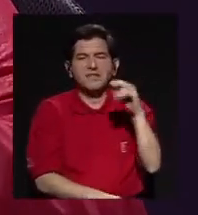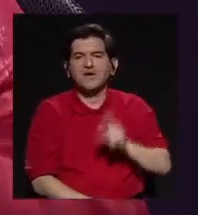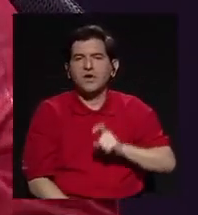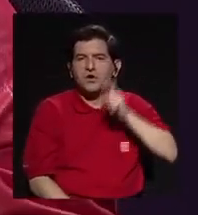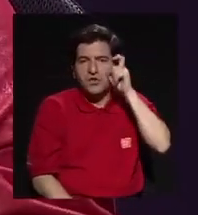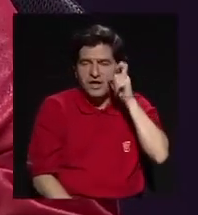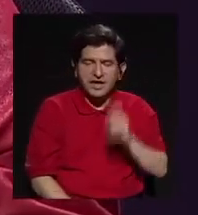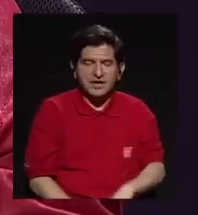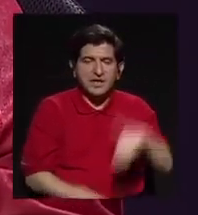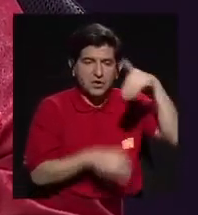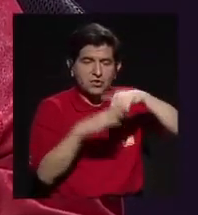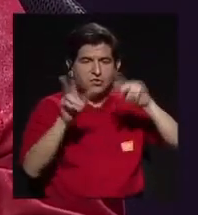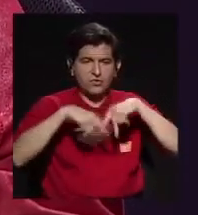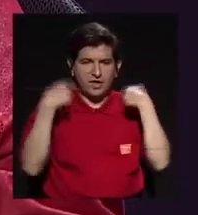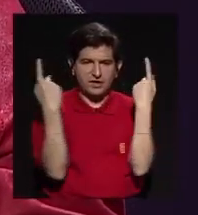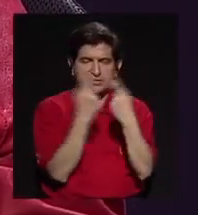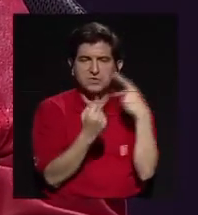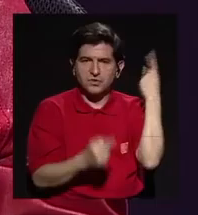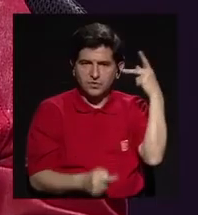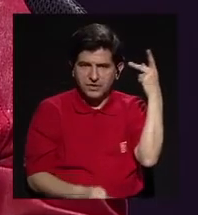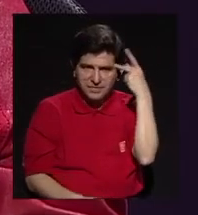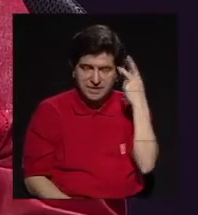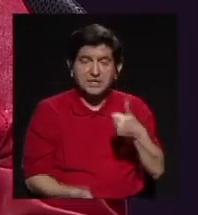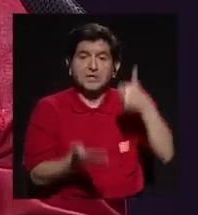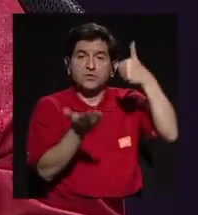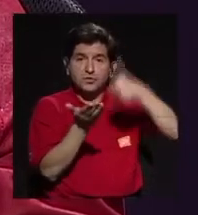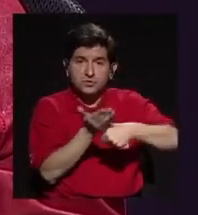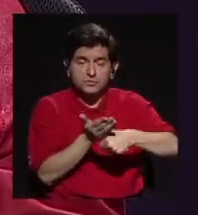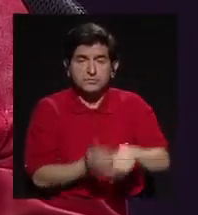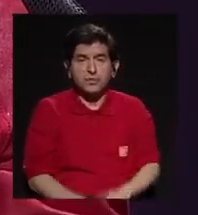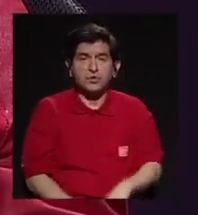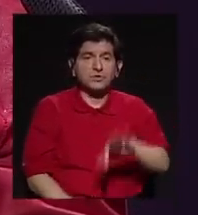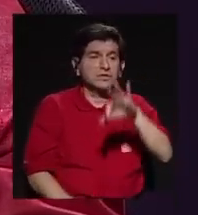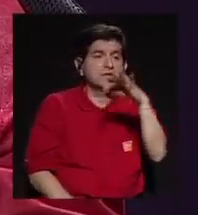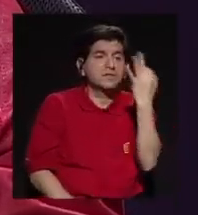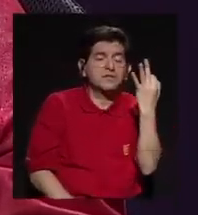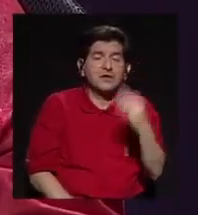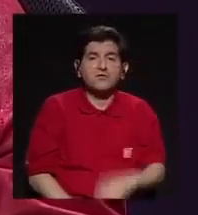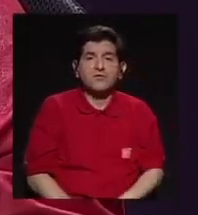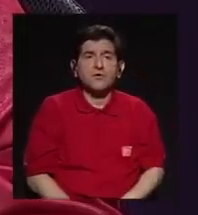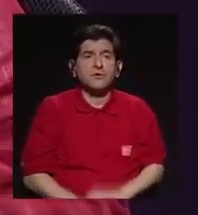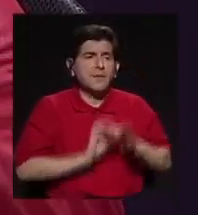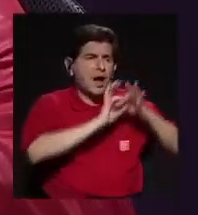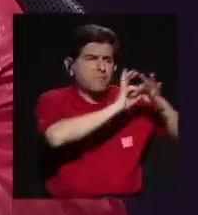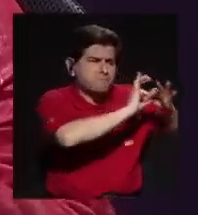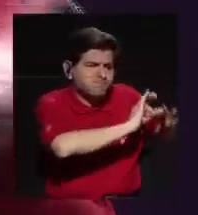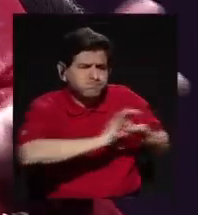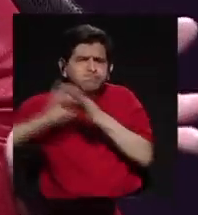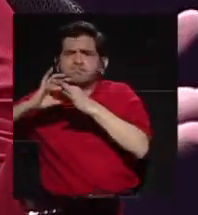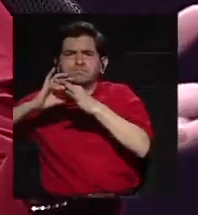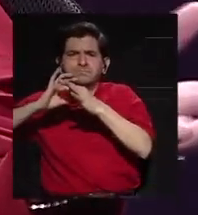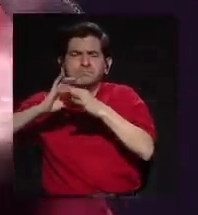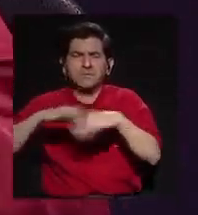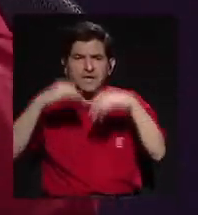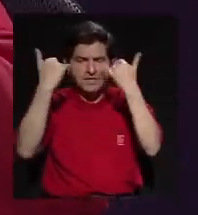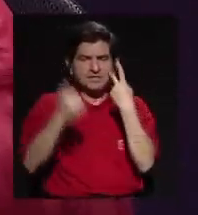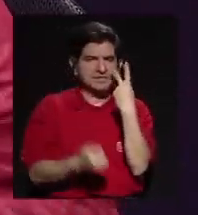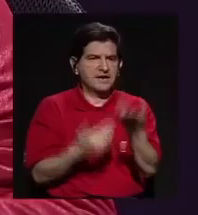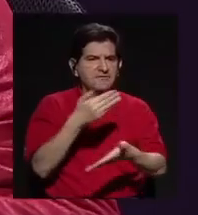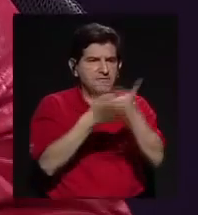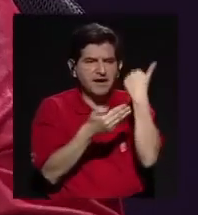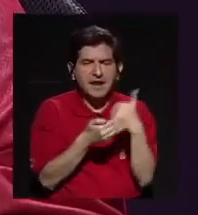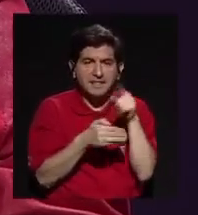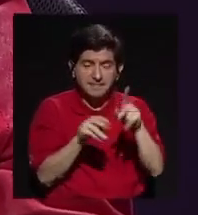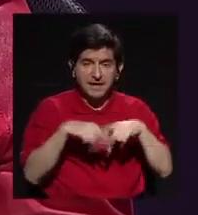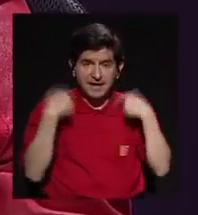género, dentro de los partidos políticos decidan votar de manera unilateral, porque ya vimos que